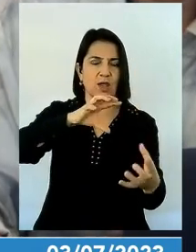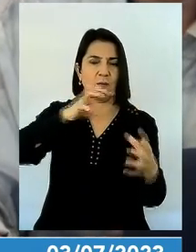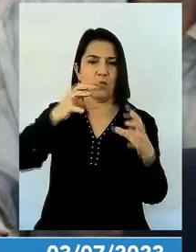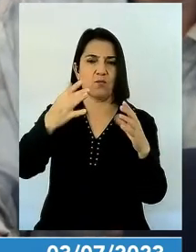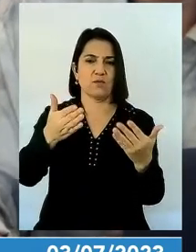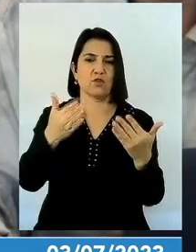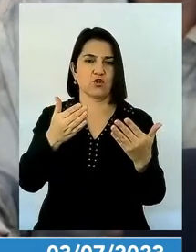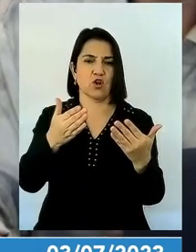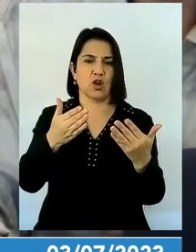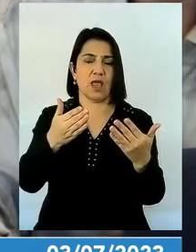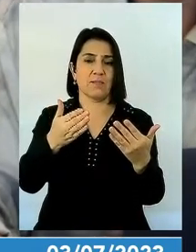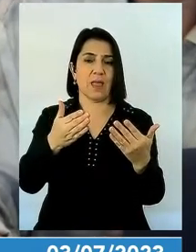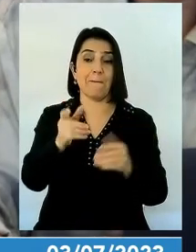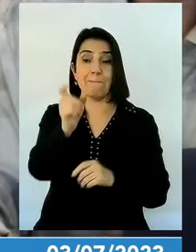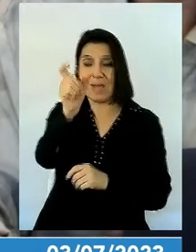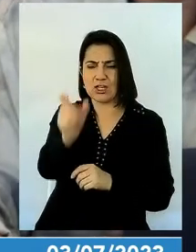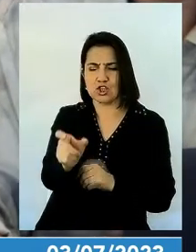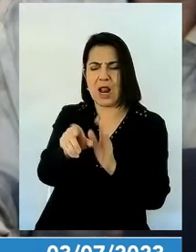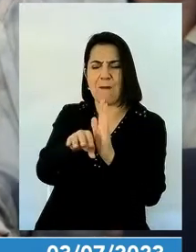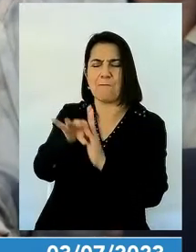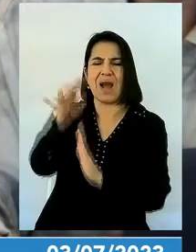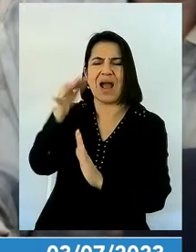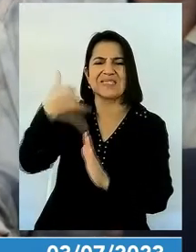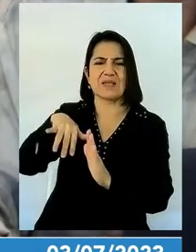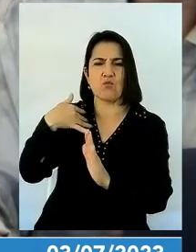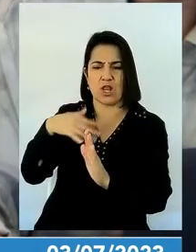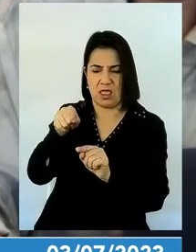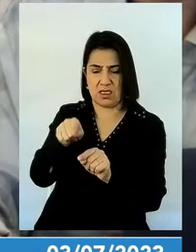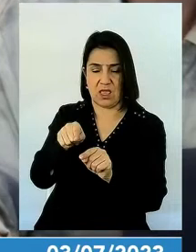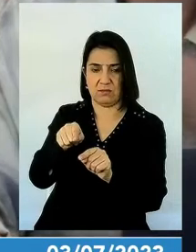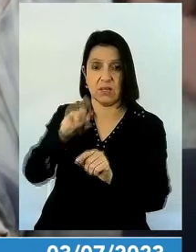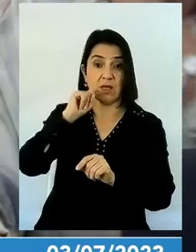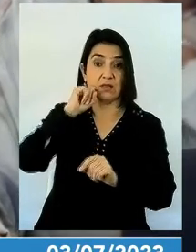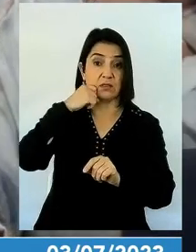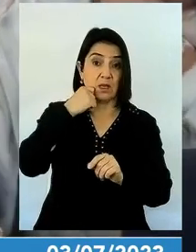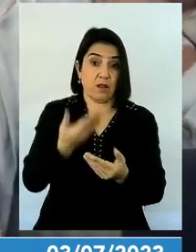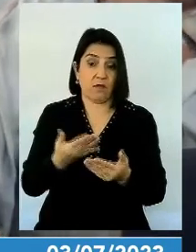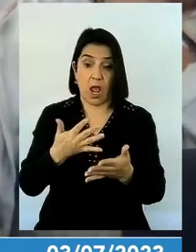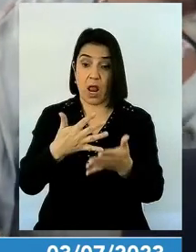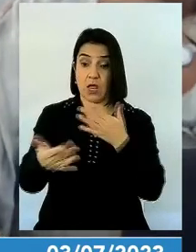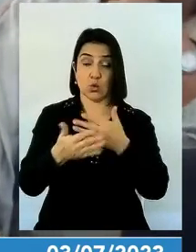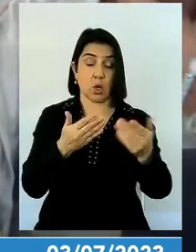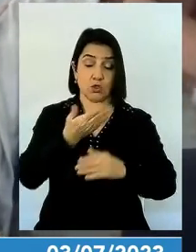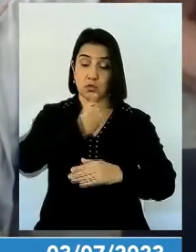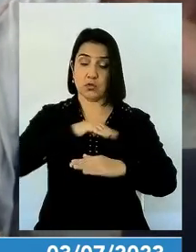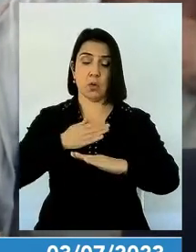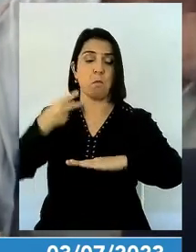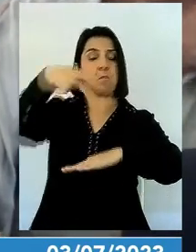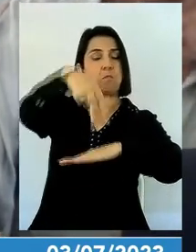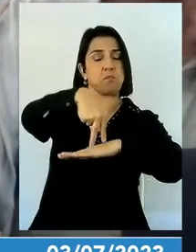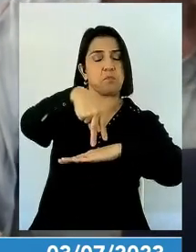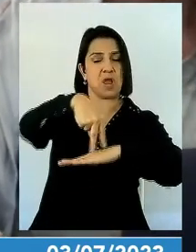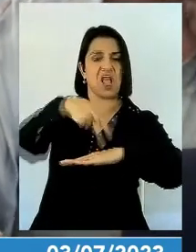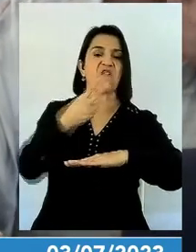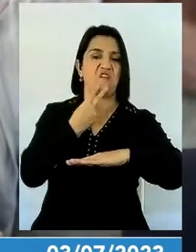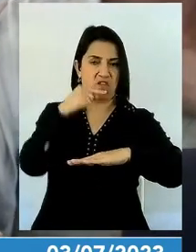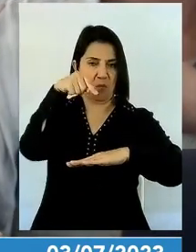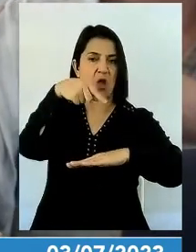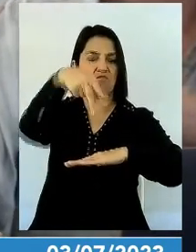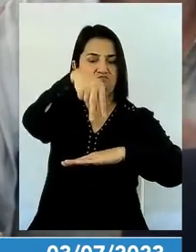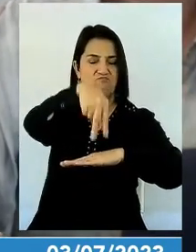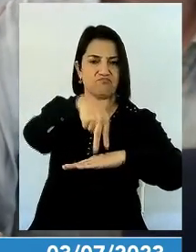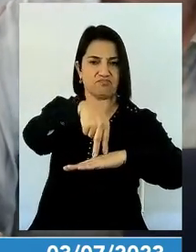antropocentrista, que quiere decir que la naturaleza es nuestro hábitat y por lo tanto disponemos del derecho sobre ella sin otro